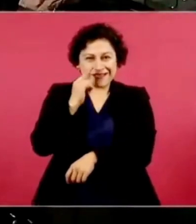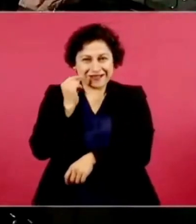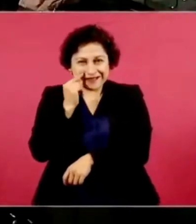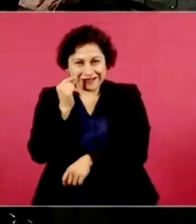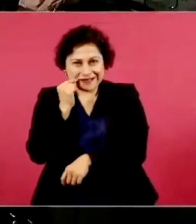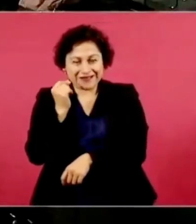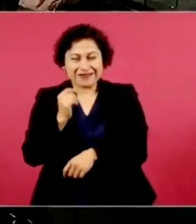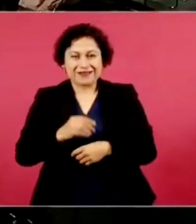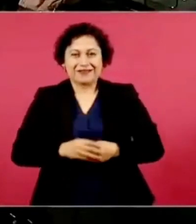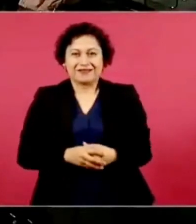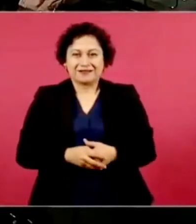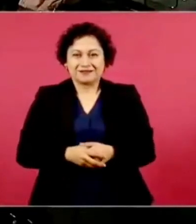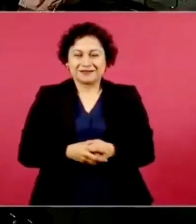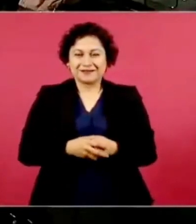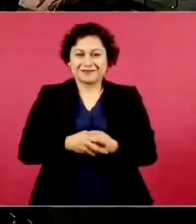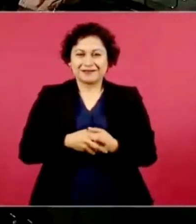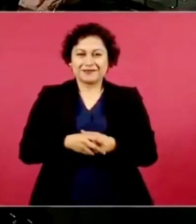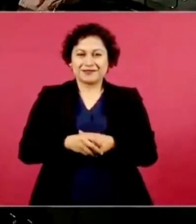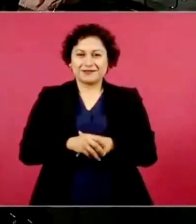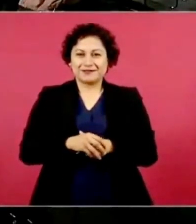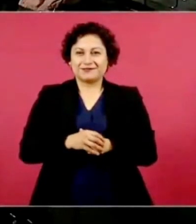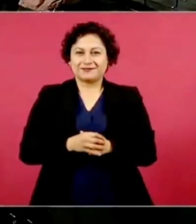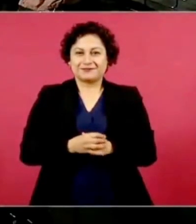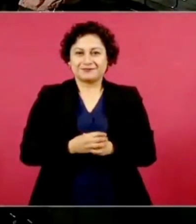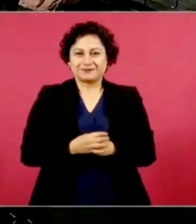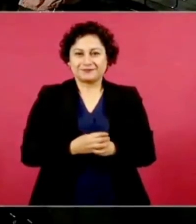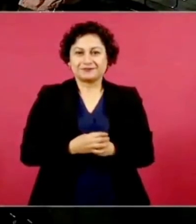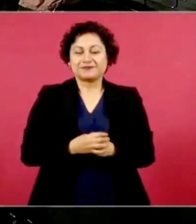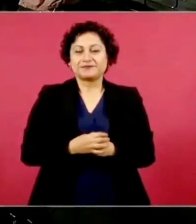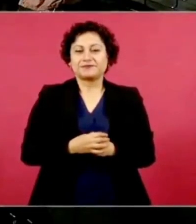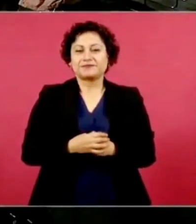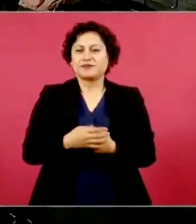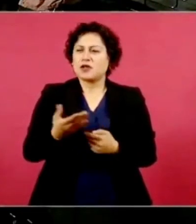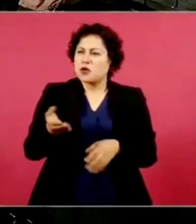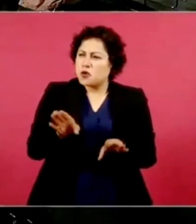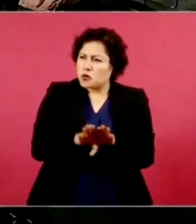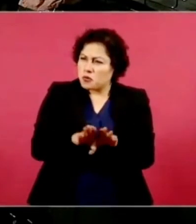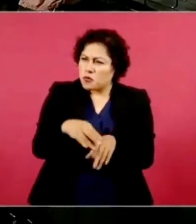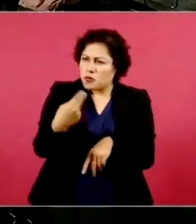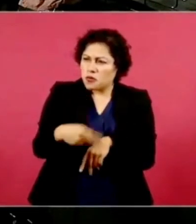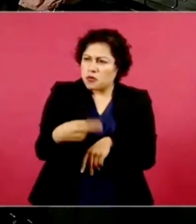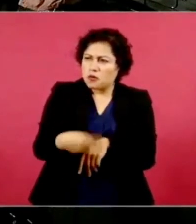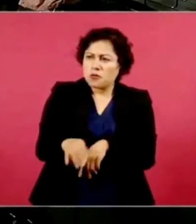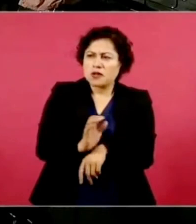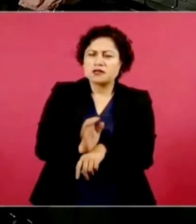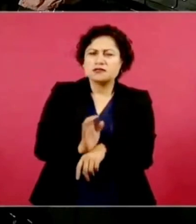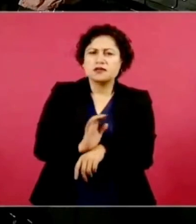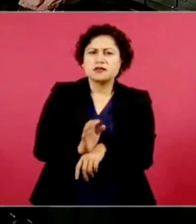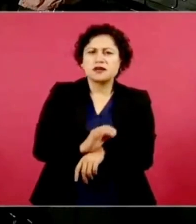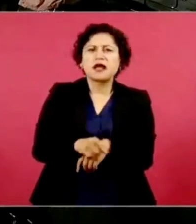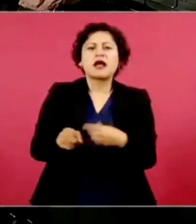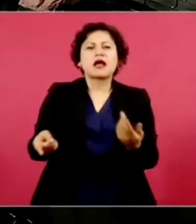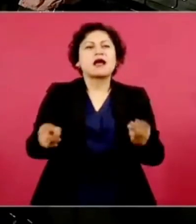llama? ¿El profesor o el señor profesor? Señor profesor. ¿El